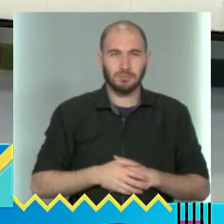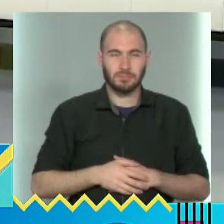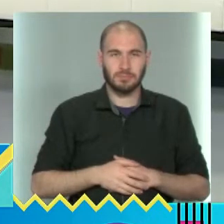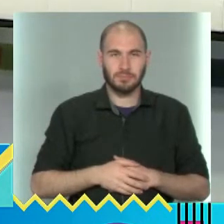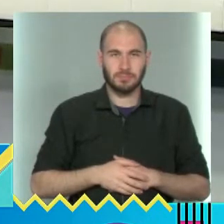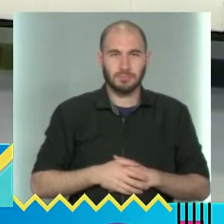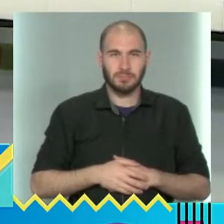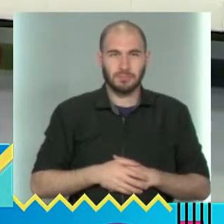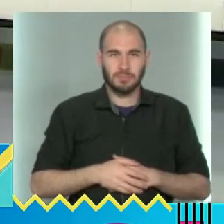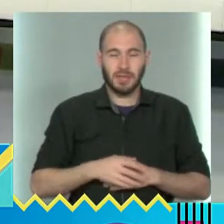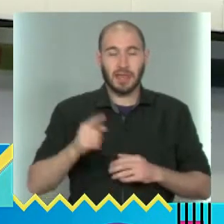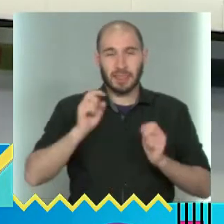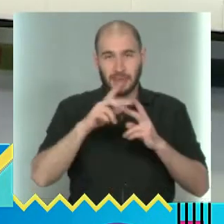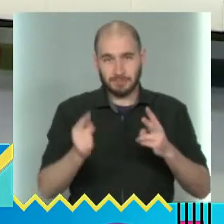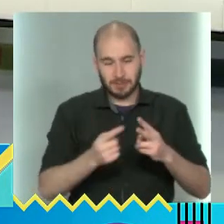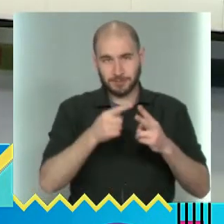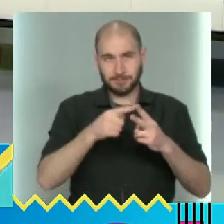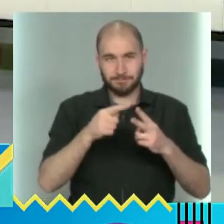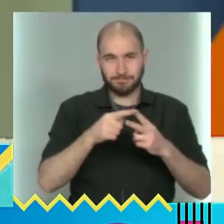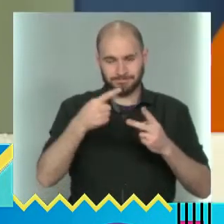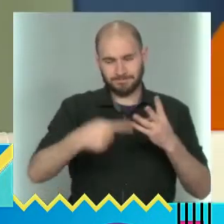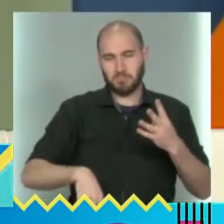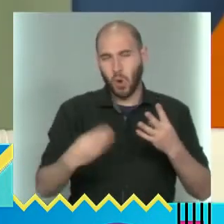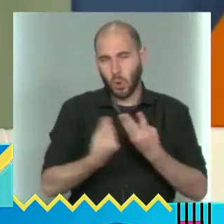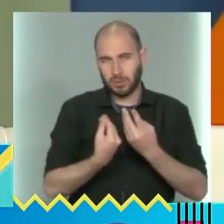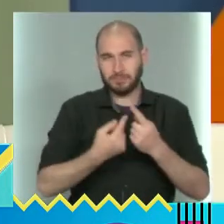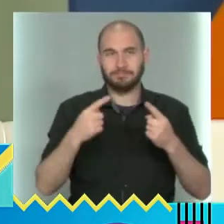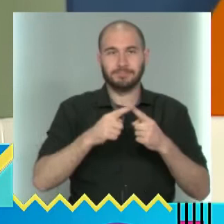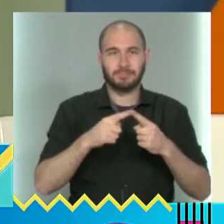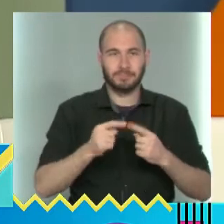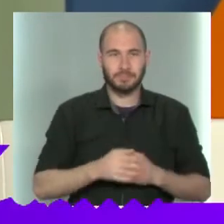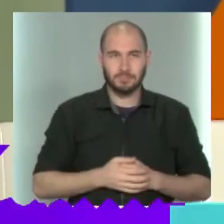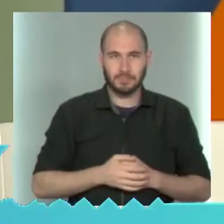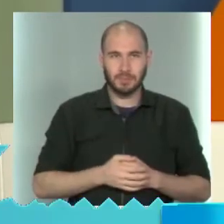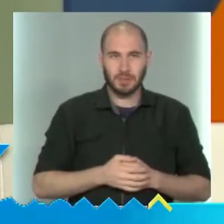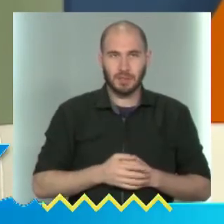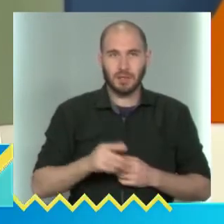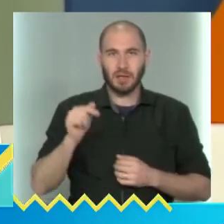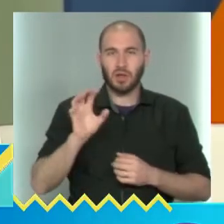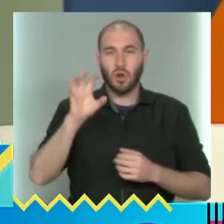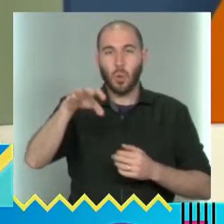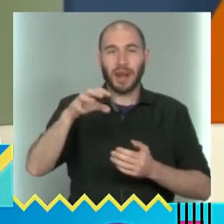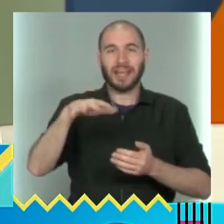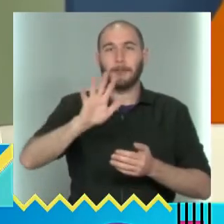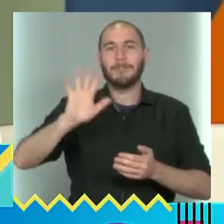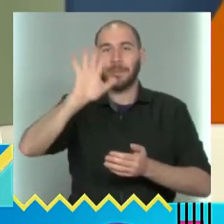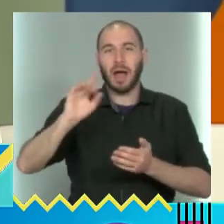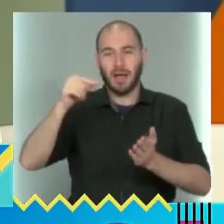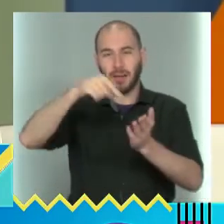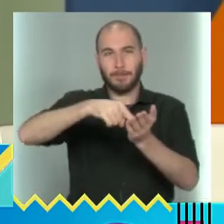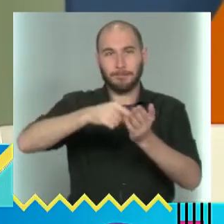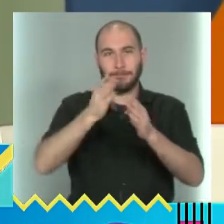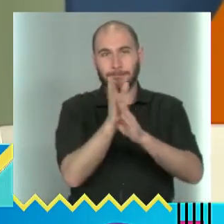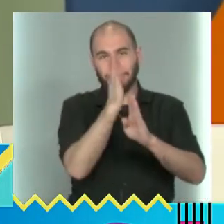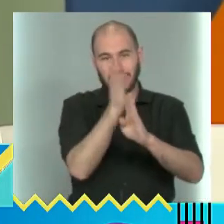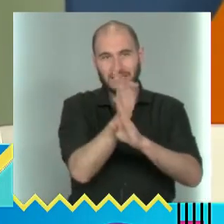Bueno, una de las causas son varias causas obviamente, una de esas es la posición geográfica, está en el medio